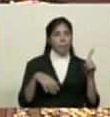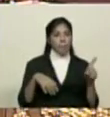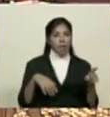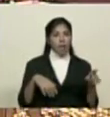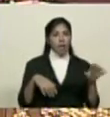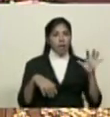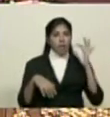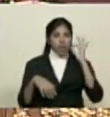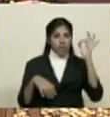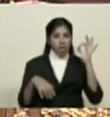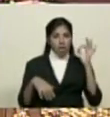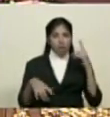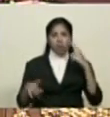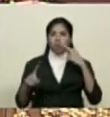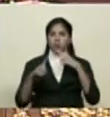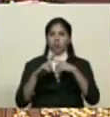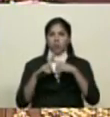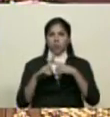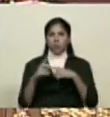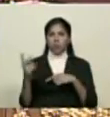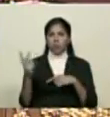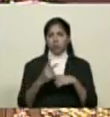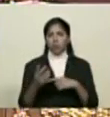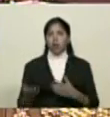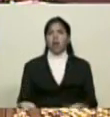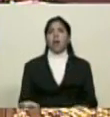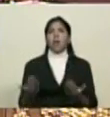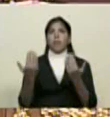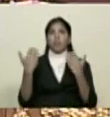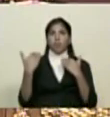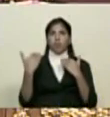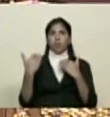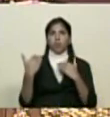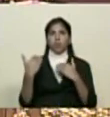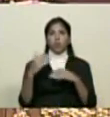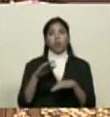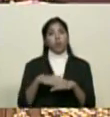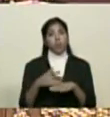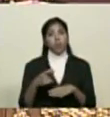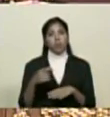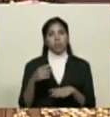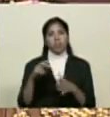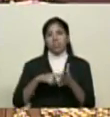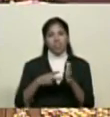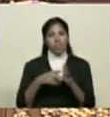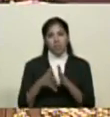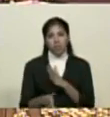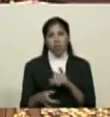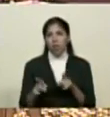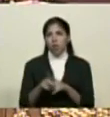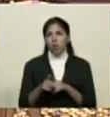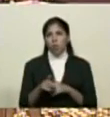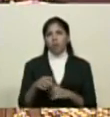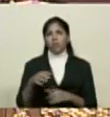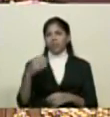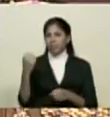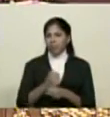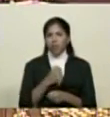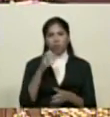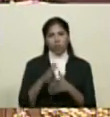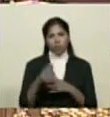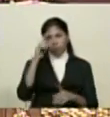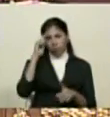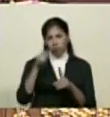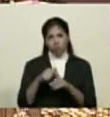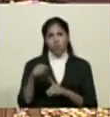eso implica que estamos trabajando por las garantías plenas de la justicia como un Estado-Nación, que es lo que debemos